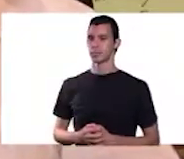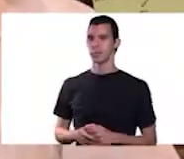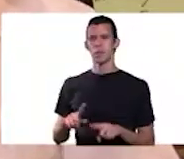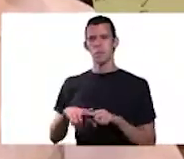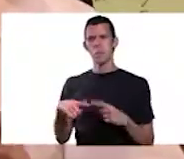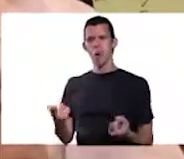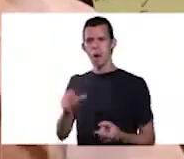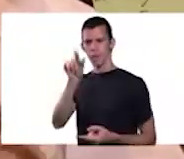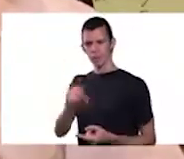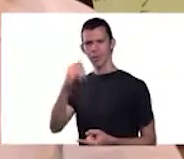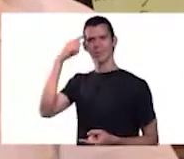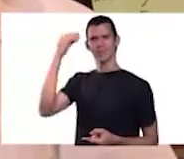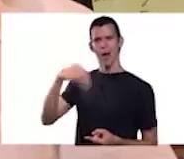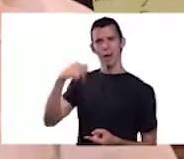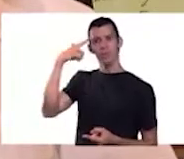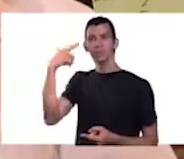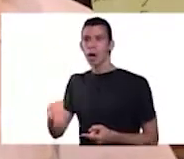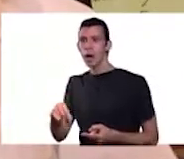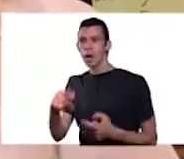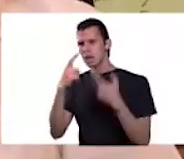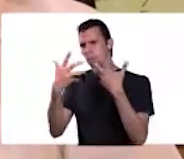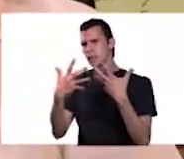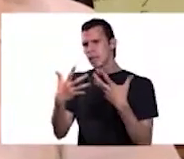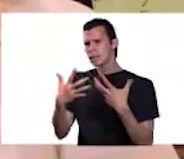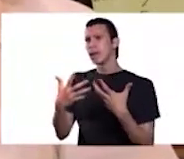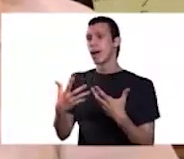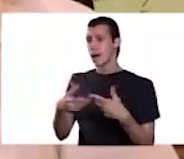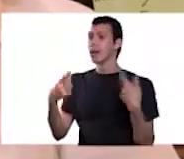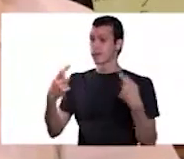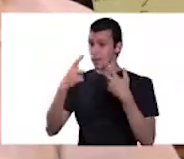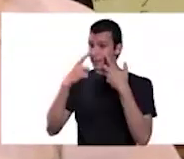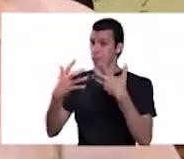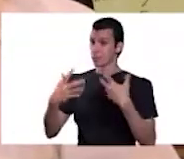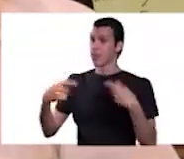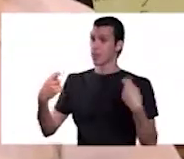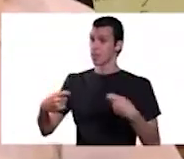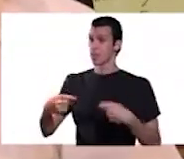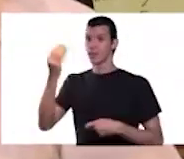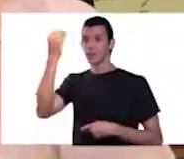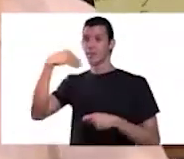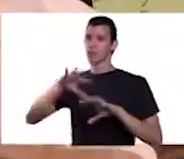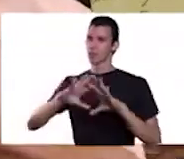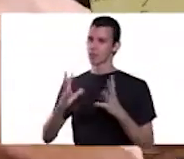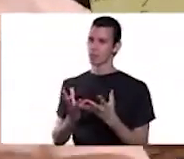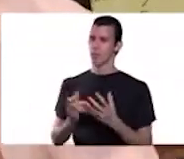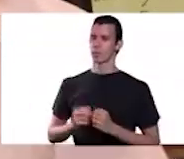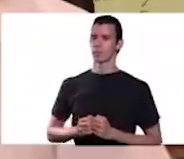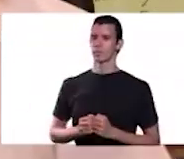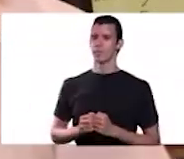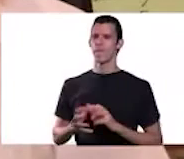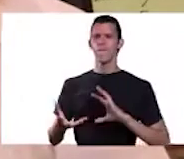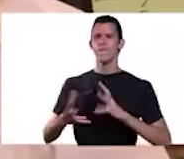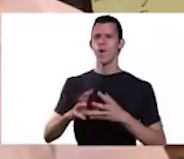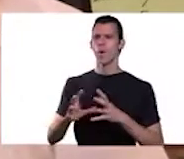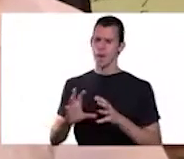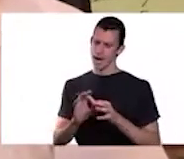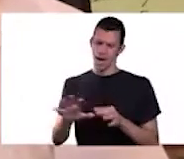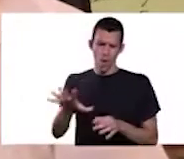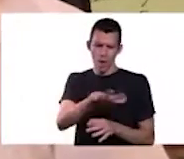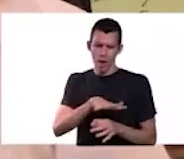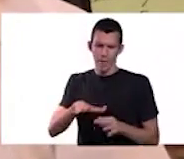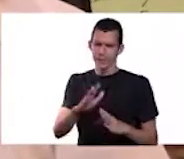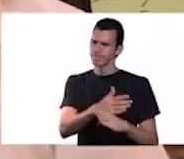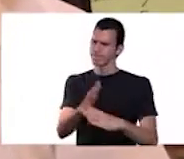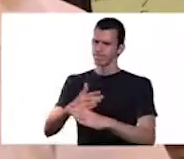estas representaciones geográficas. Las representaciones geográficas son muchas. Un plano que tenemos en nuestro